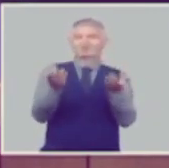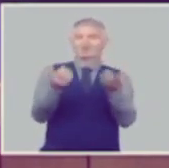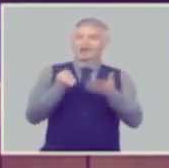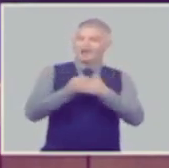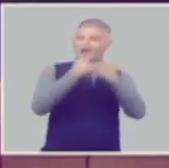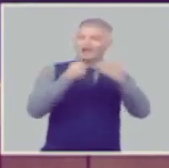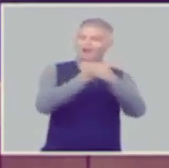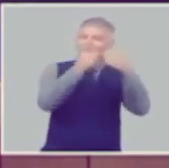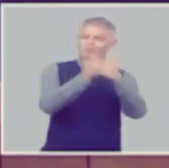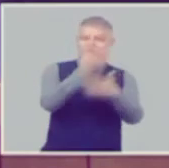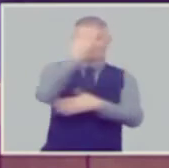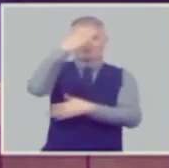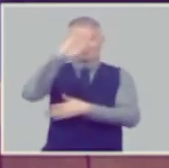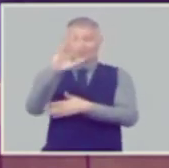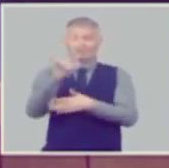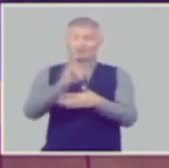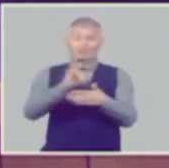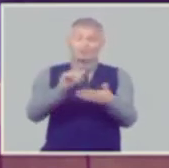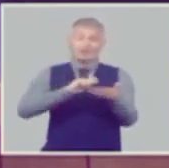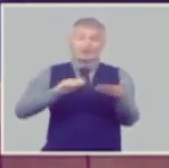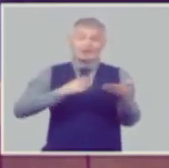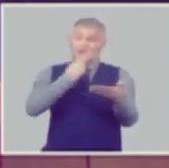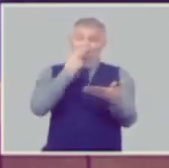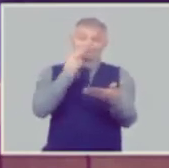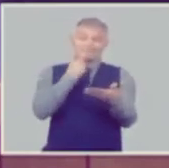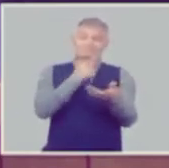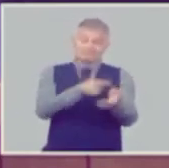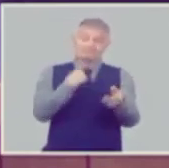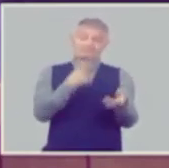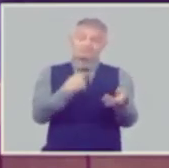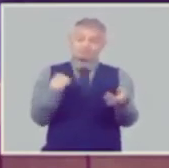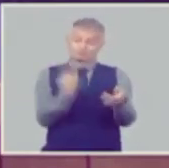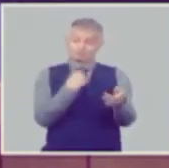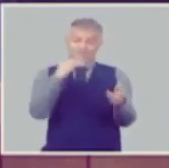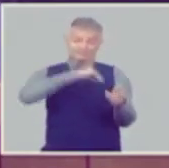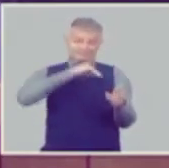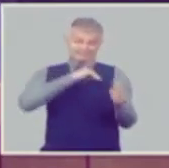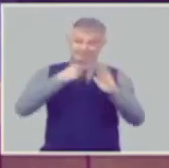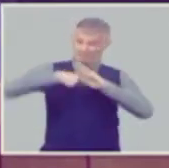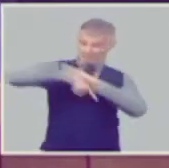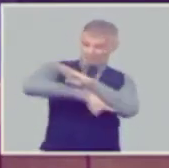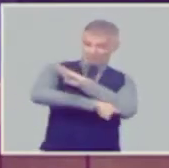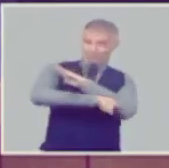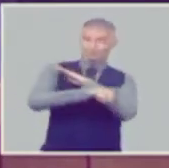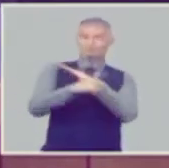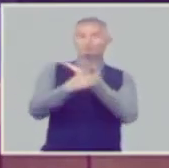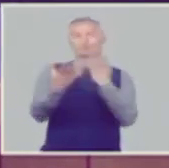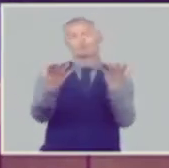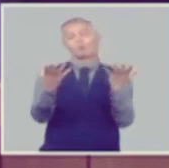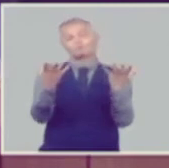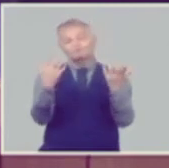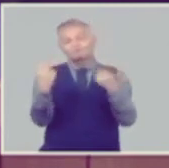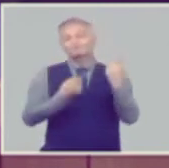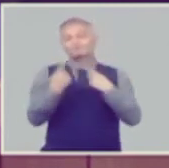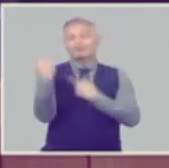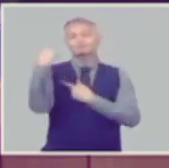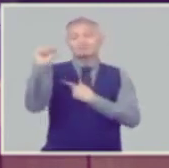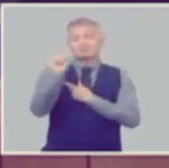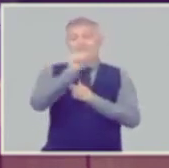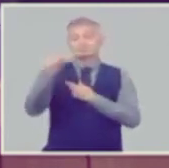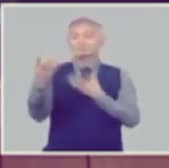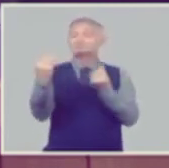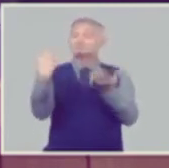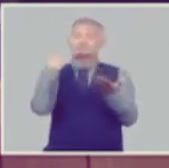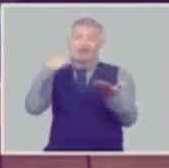país, como escribió el poeta, sentimos en lo más profundo la ausencia de voces entrañables que durante muchos